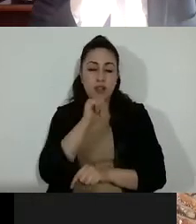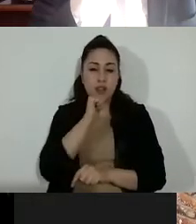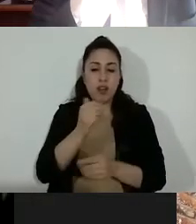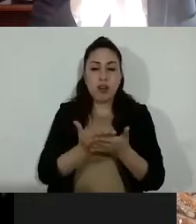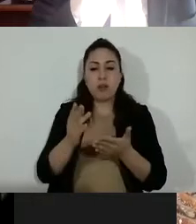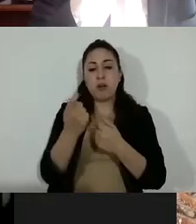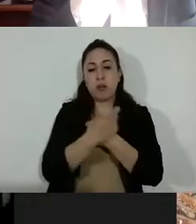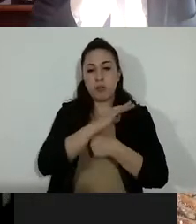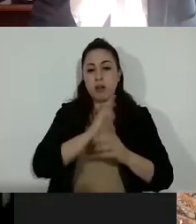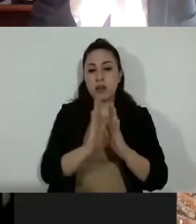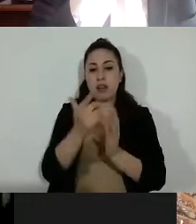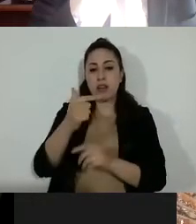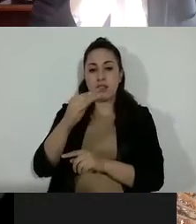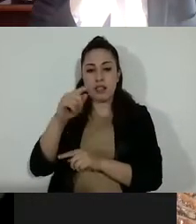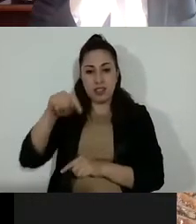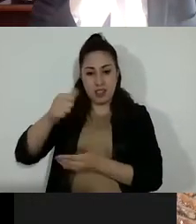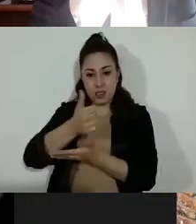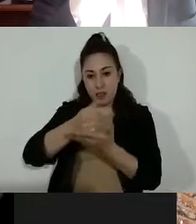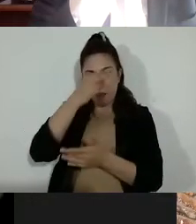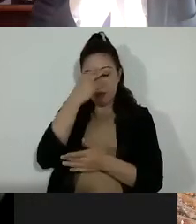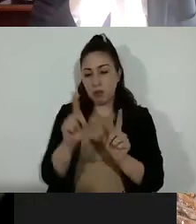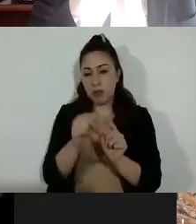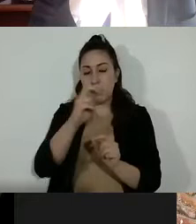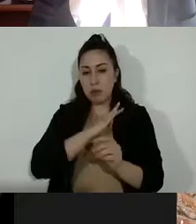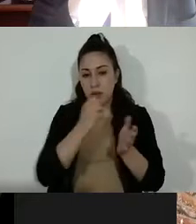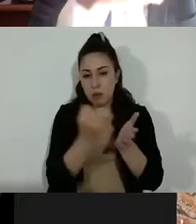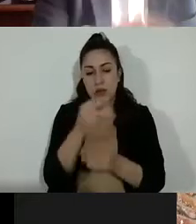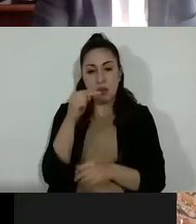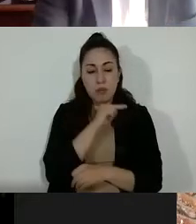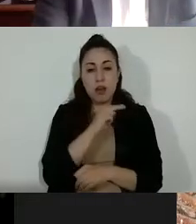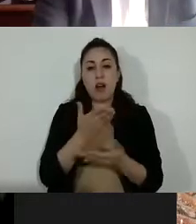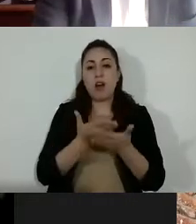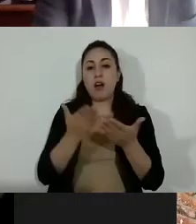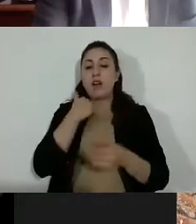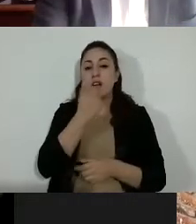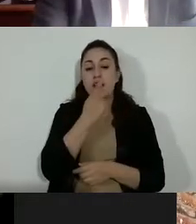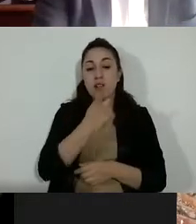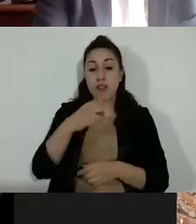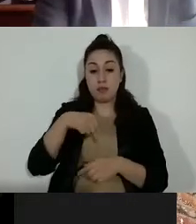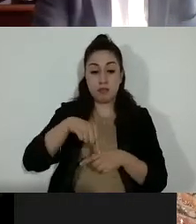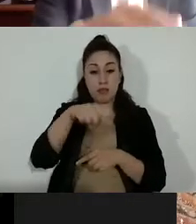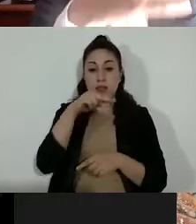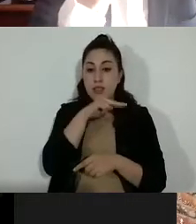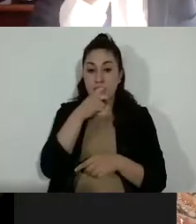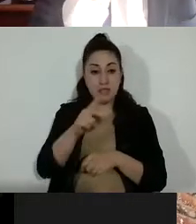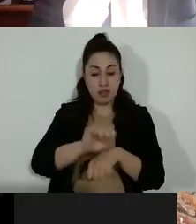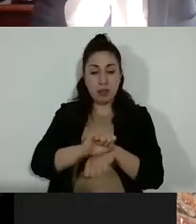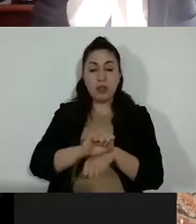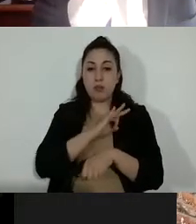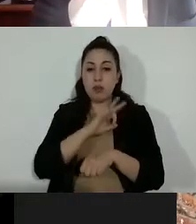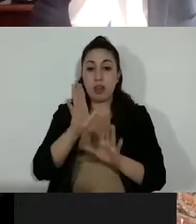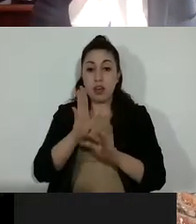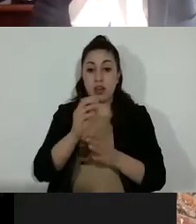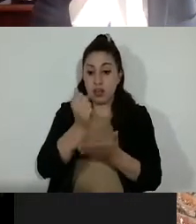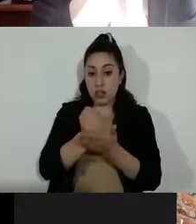del Gobierno de la Ciudad. Entonces, nuestro compromiso es de que en esta semana quede subsanado el dictamen